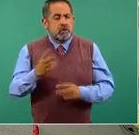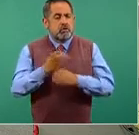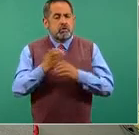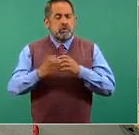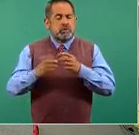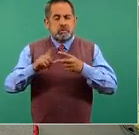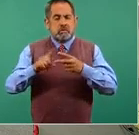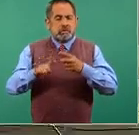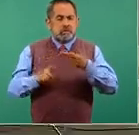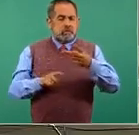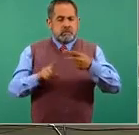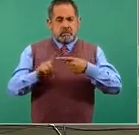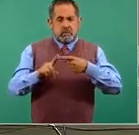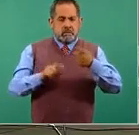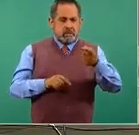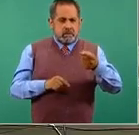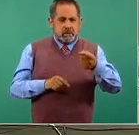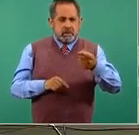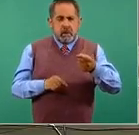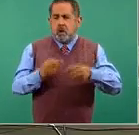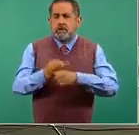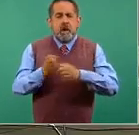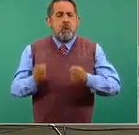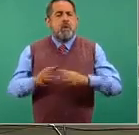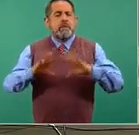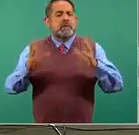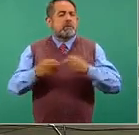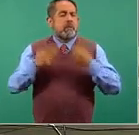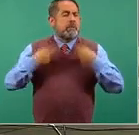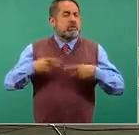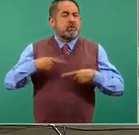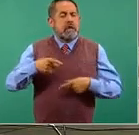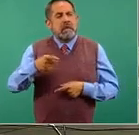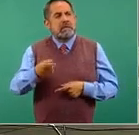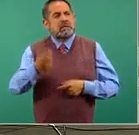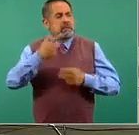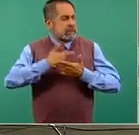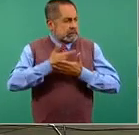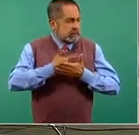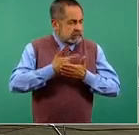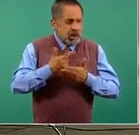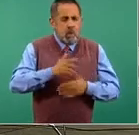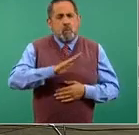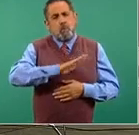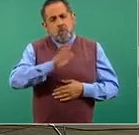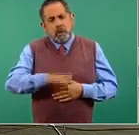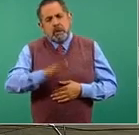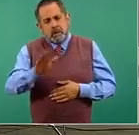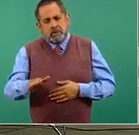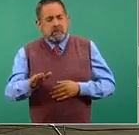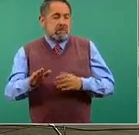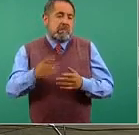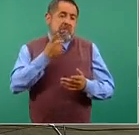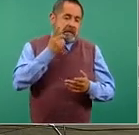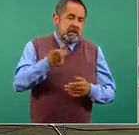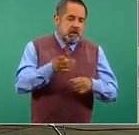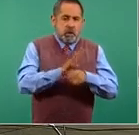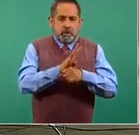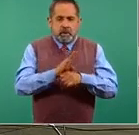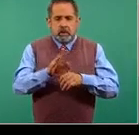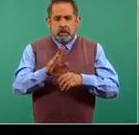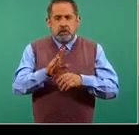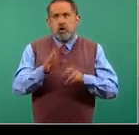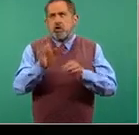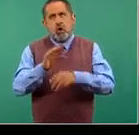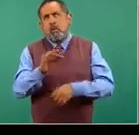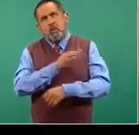Uno, hasta ahorita, ¿cuántas personas son las que se han reportado, que presuntamente habían muerto por la vacuna? Bueno, no que no